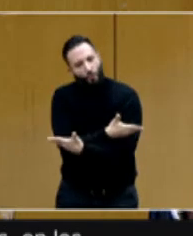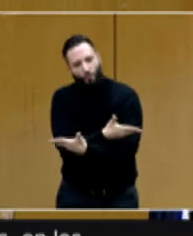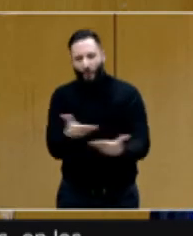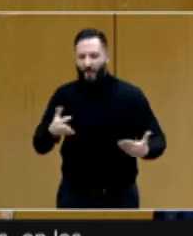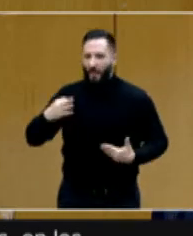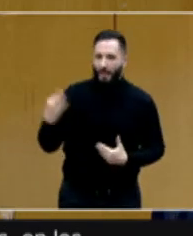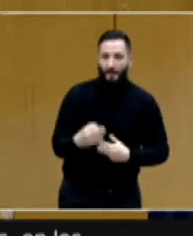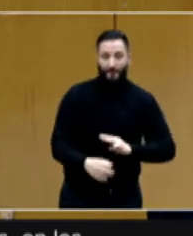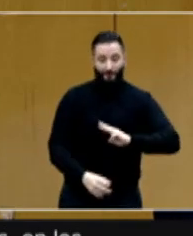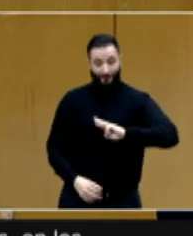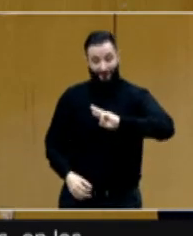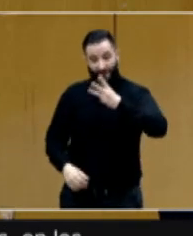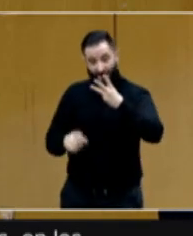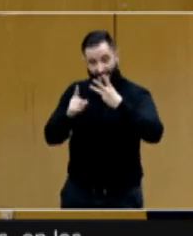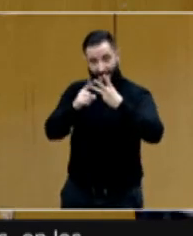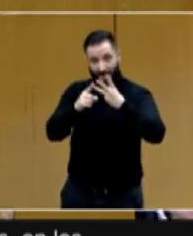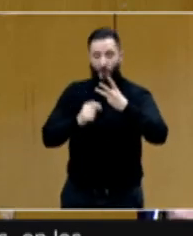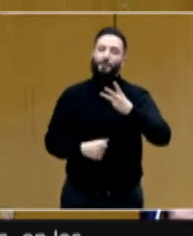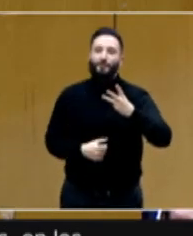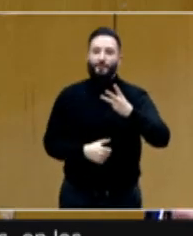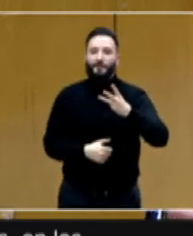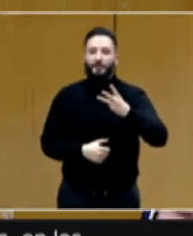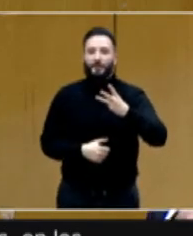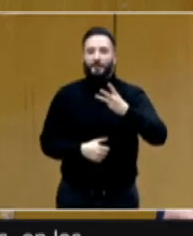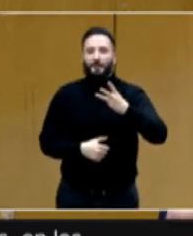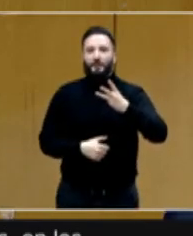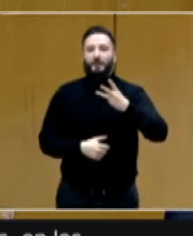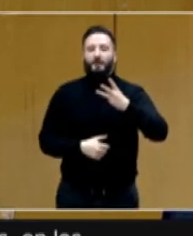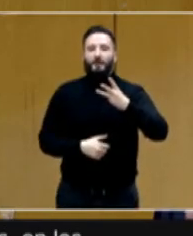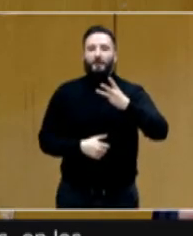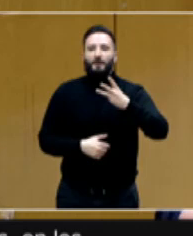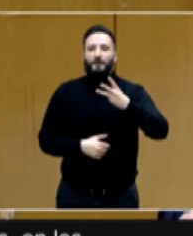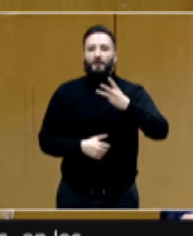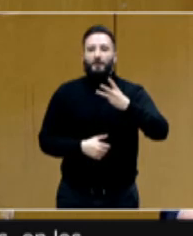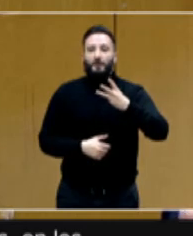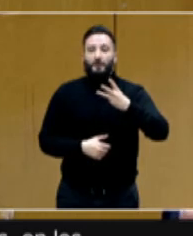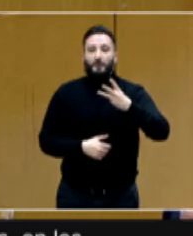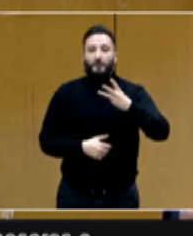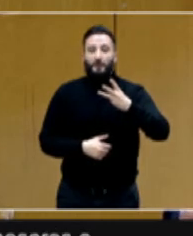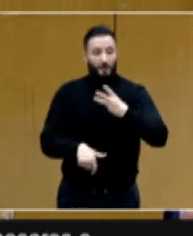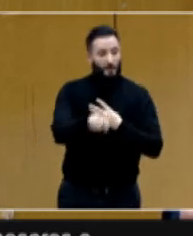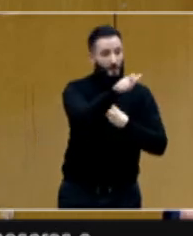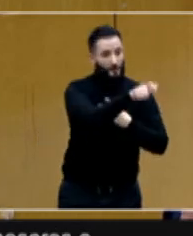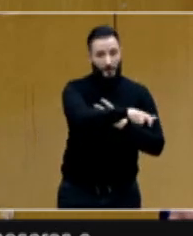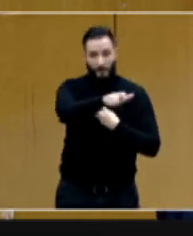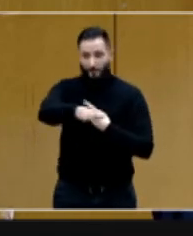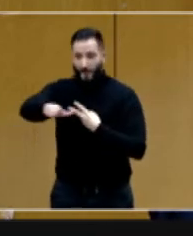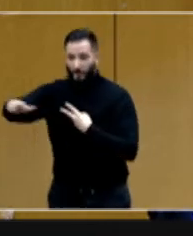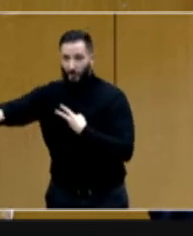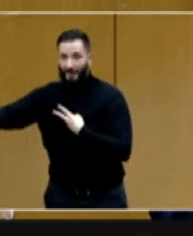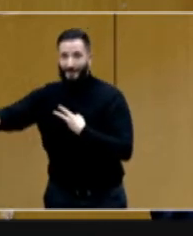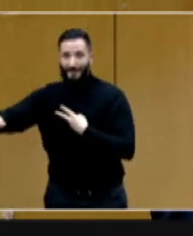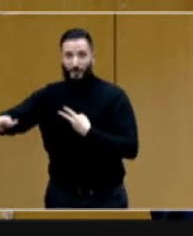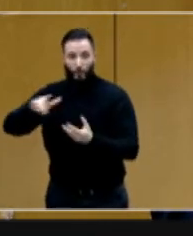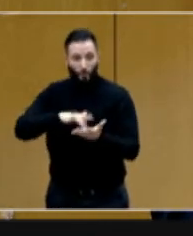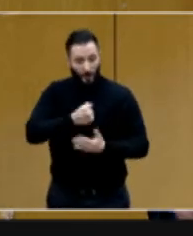En tercer lugar que no se puede complicar la vida de las personas que con gran vocación cariño